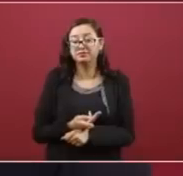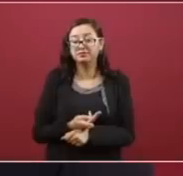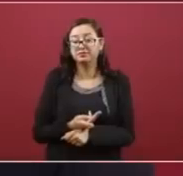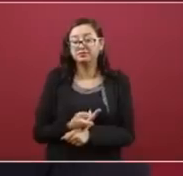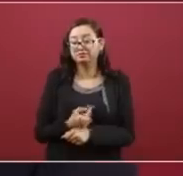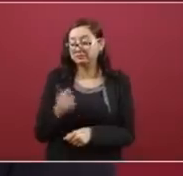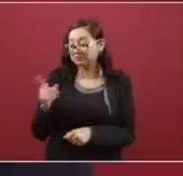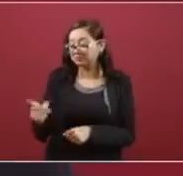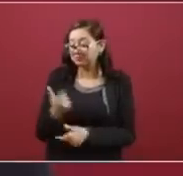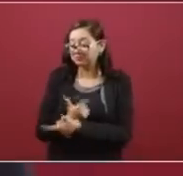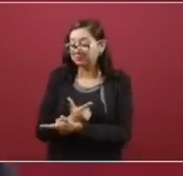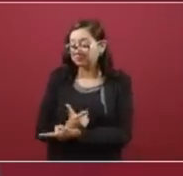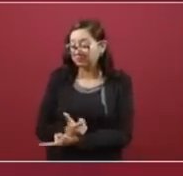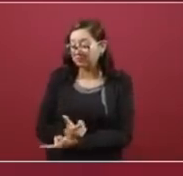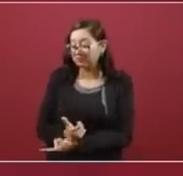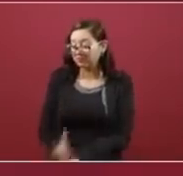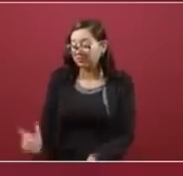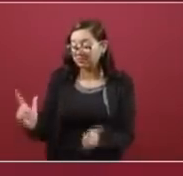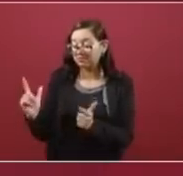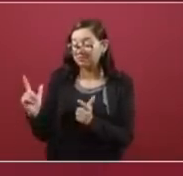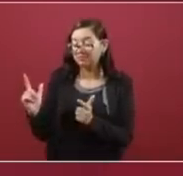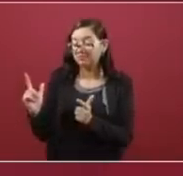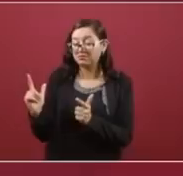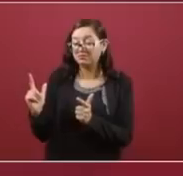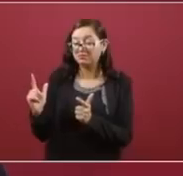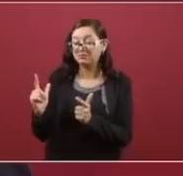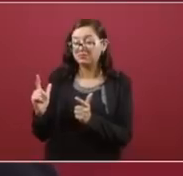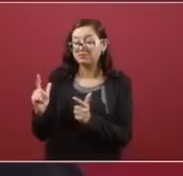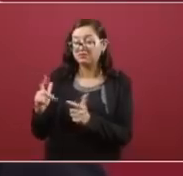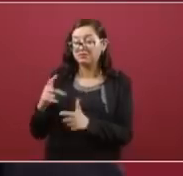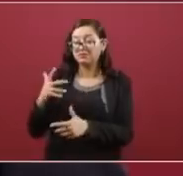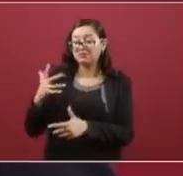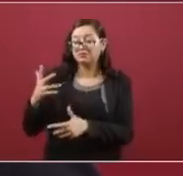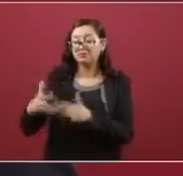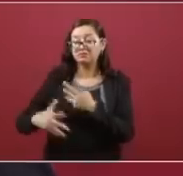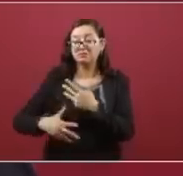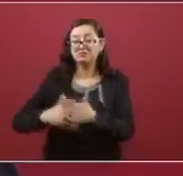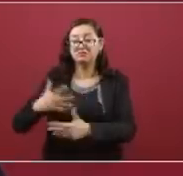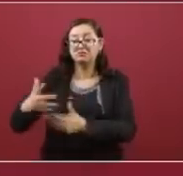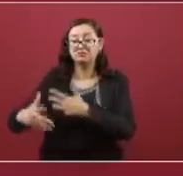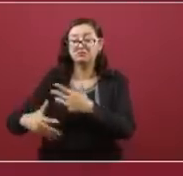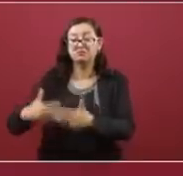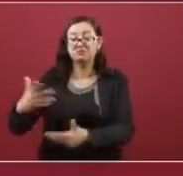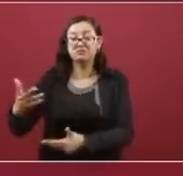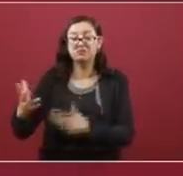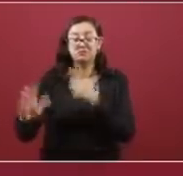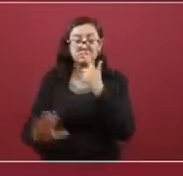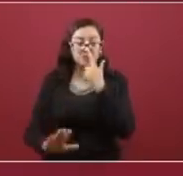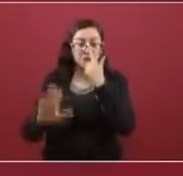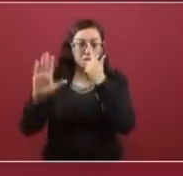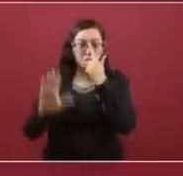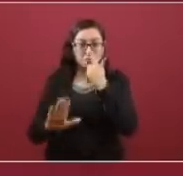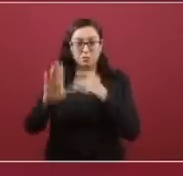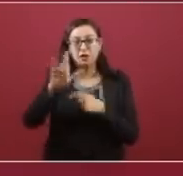o se puede convertir en la libertad del zorro en el gallinero.